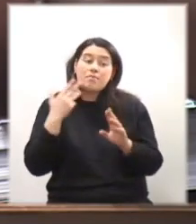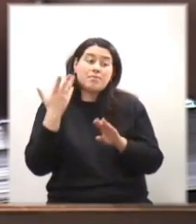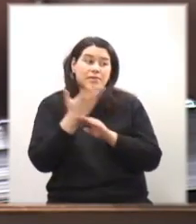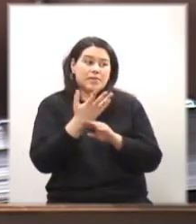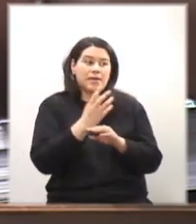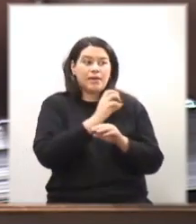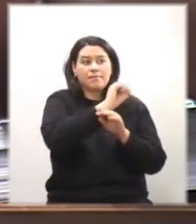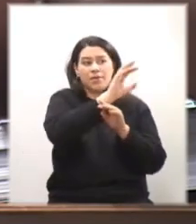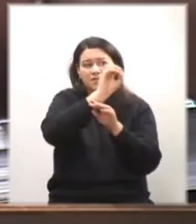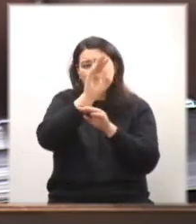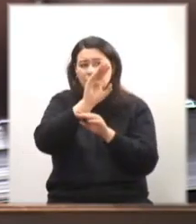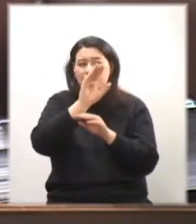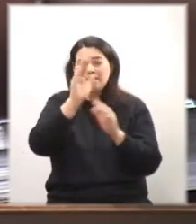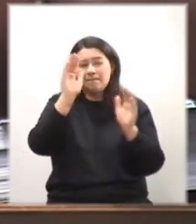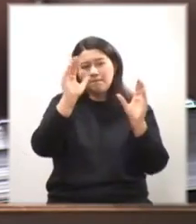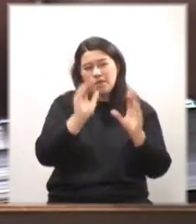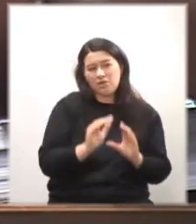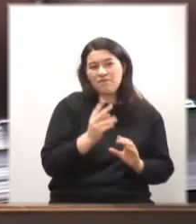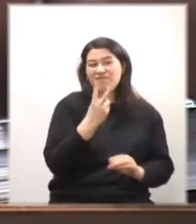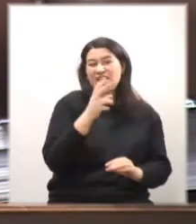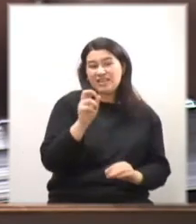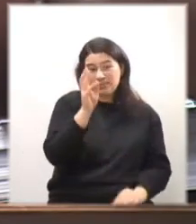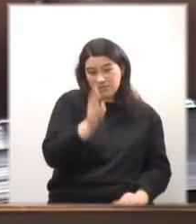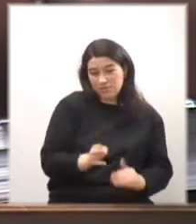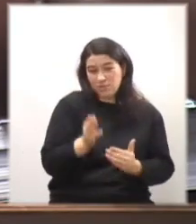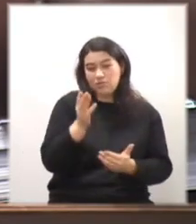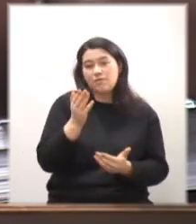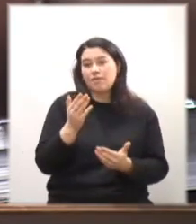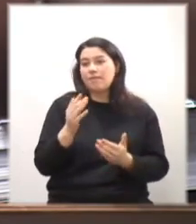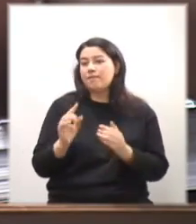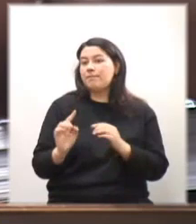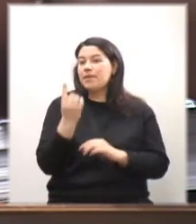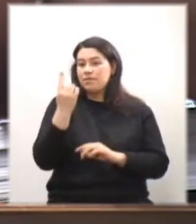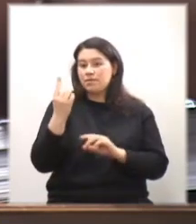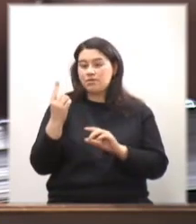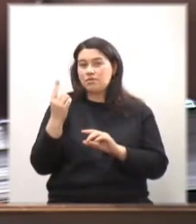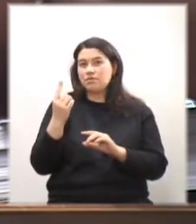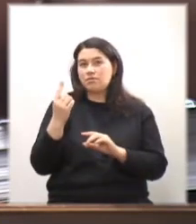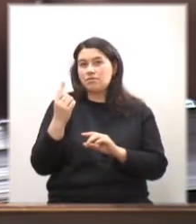de exportación cayeron 20% durante los primeros 7